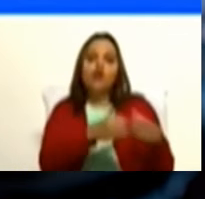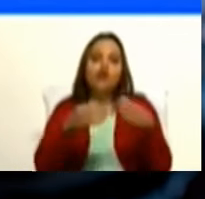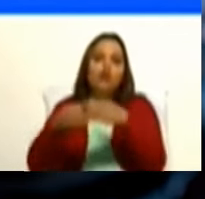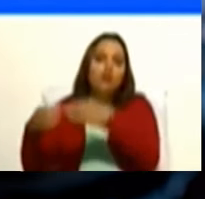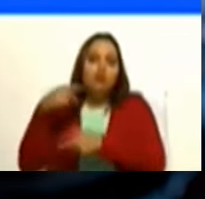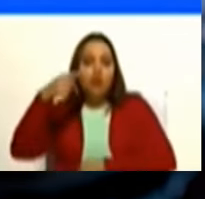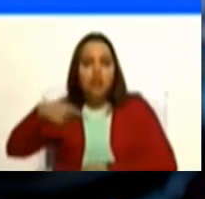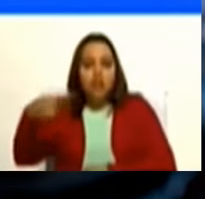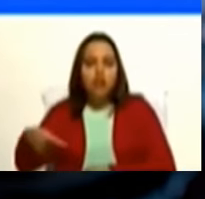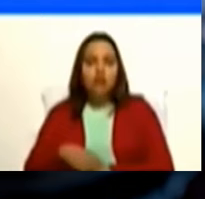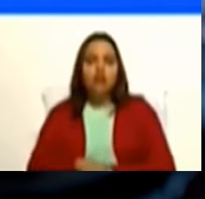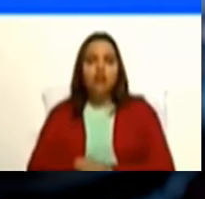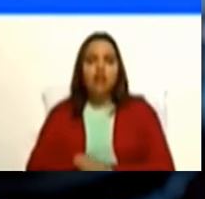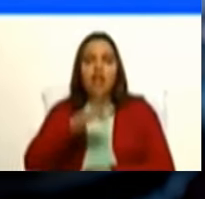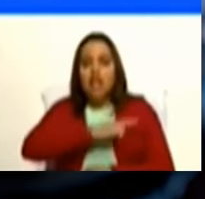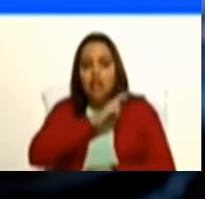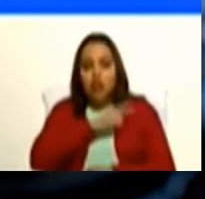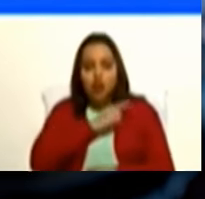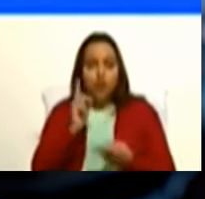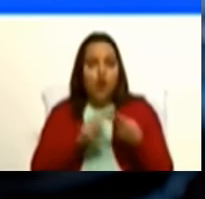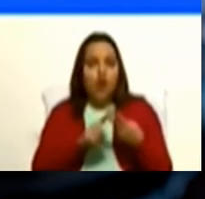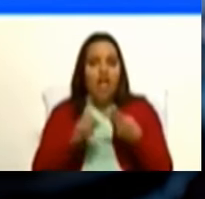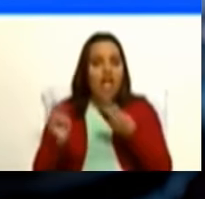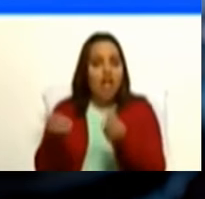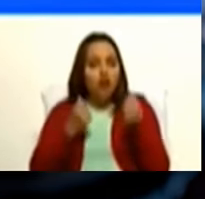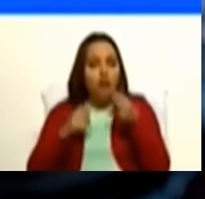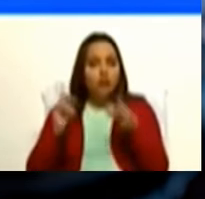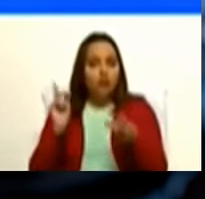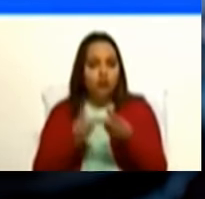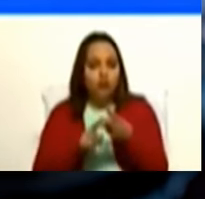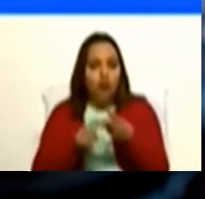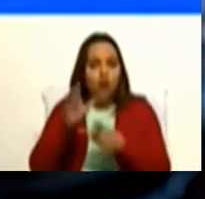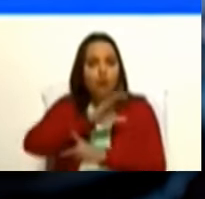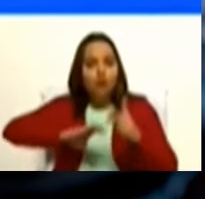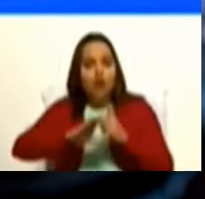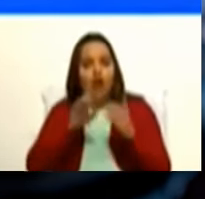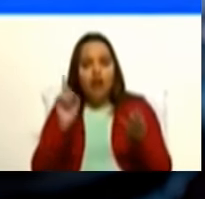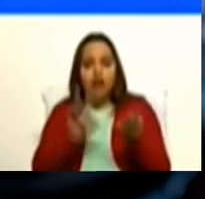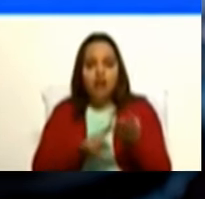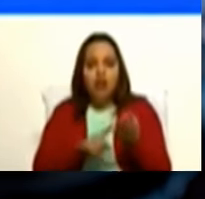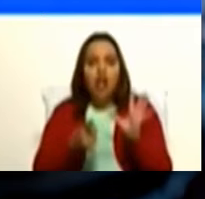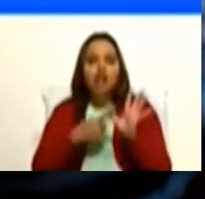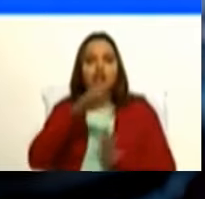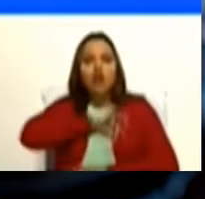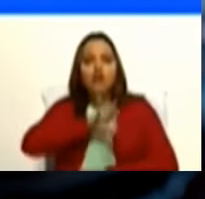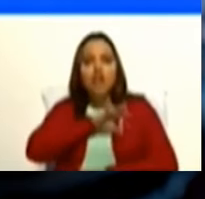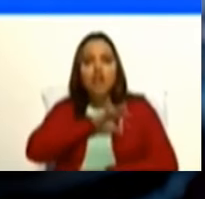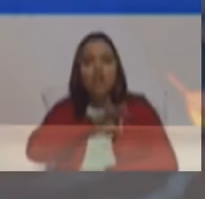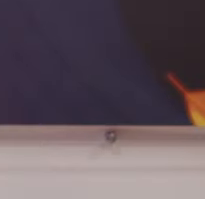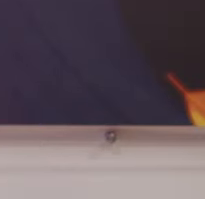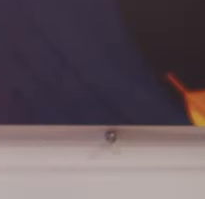políticos, religiosos, económicos, culturales, sociales de